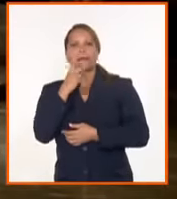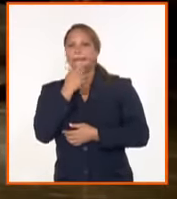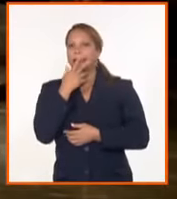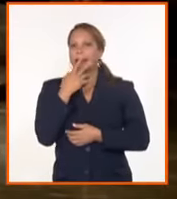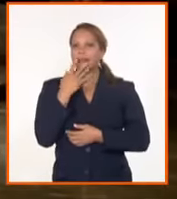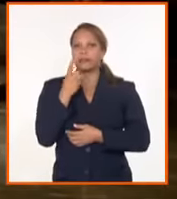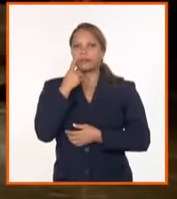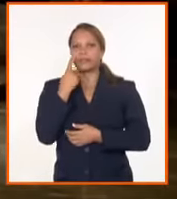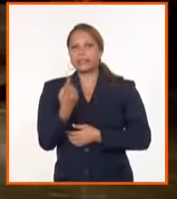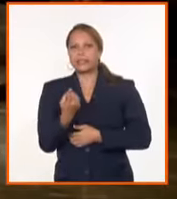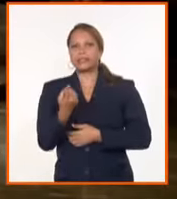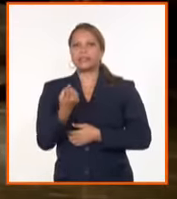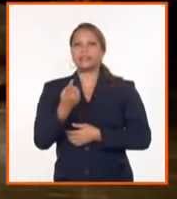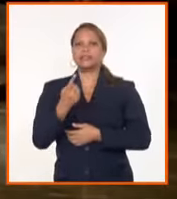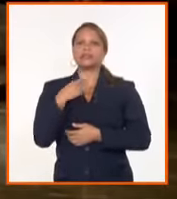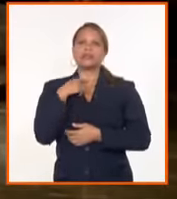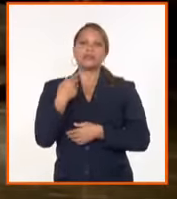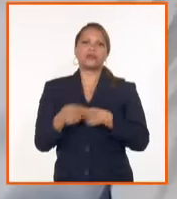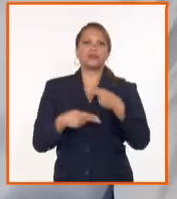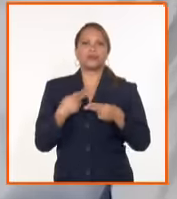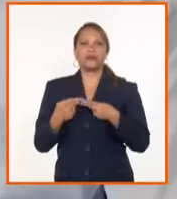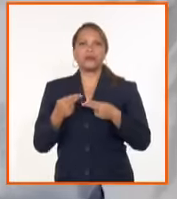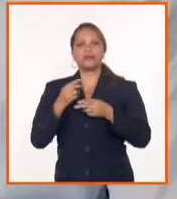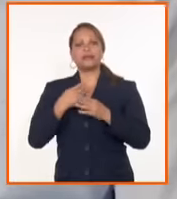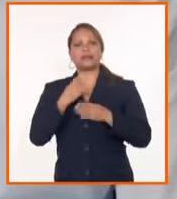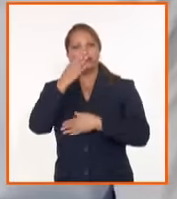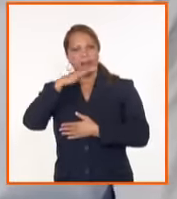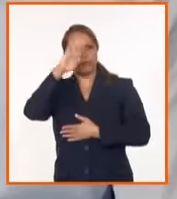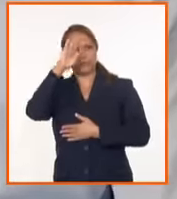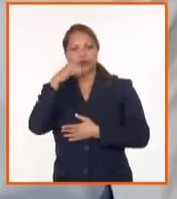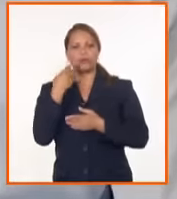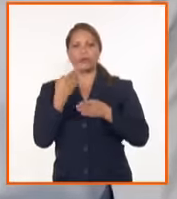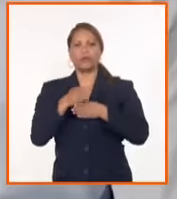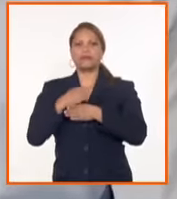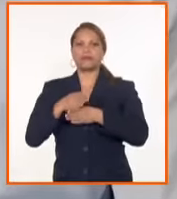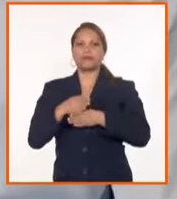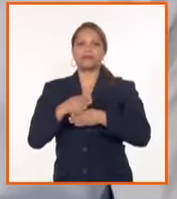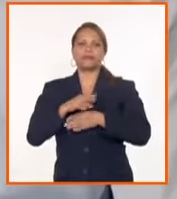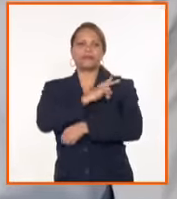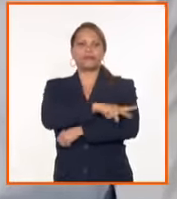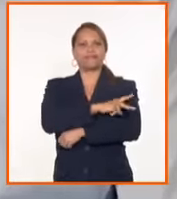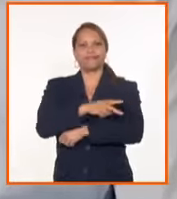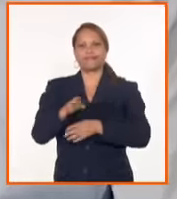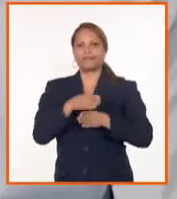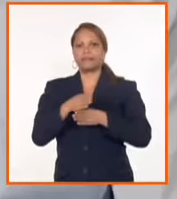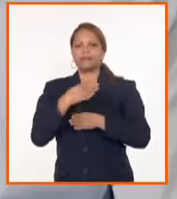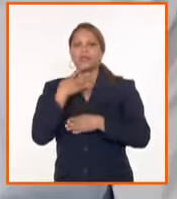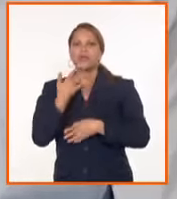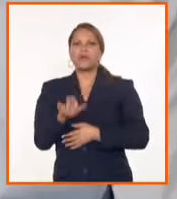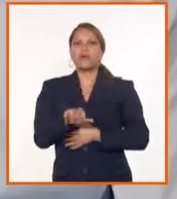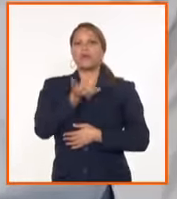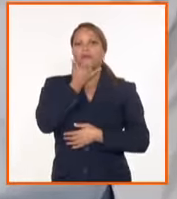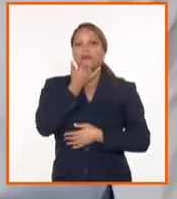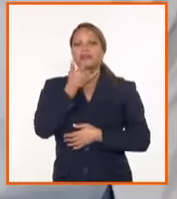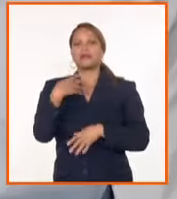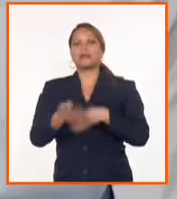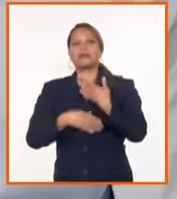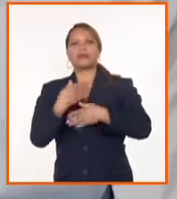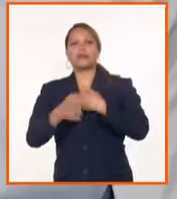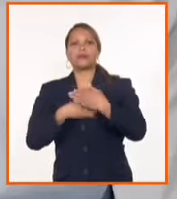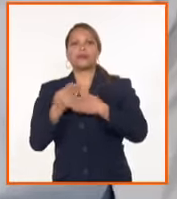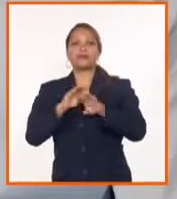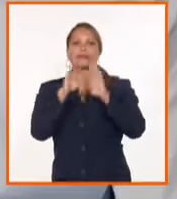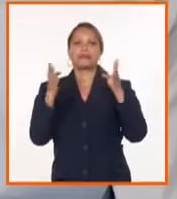país y al tanto de lo que está pasando en el mundo y de cómo influyen los problemas globales también en nuestra